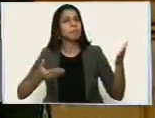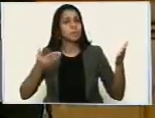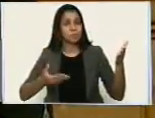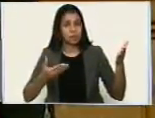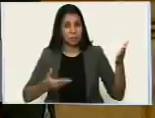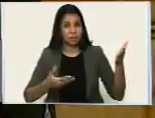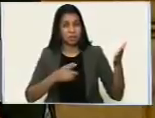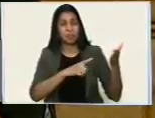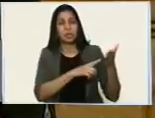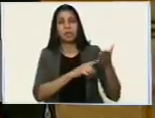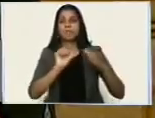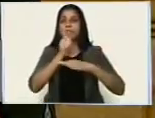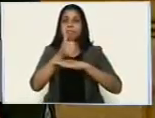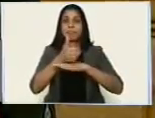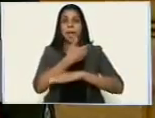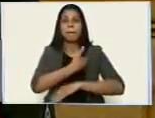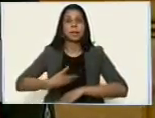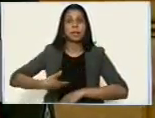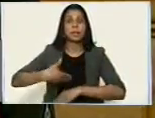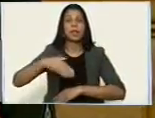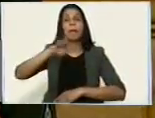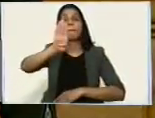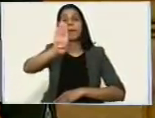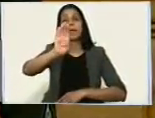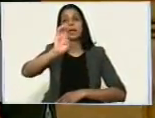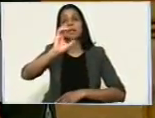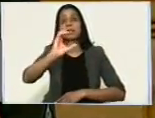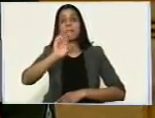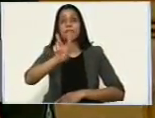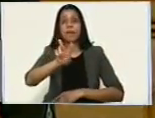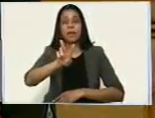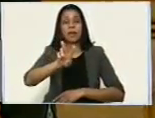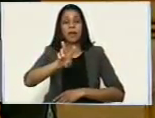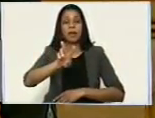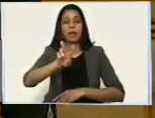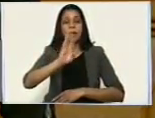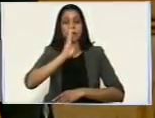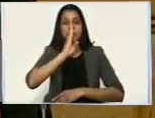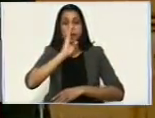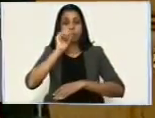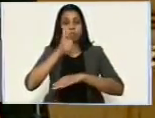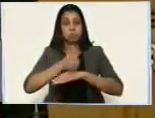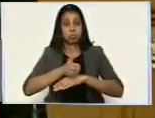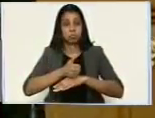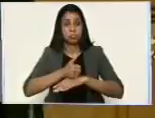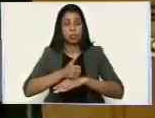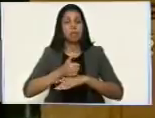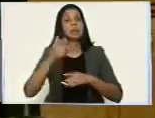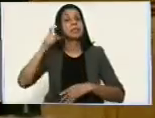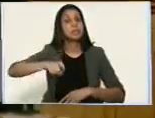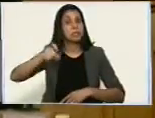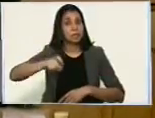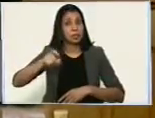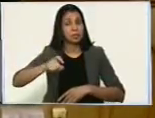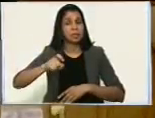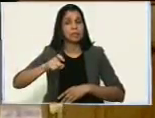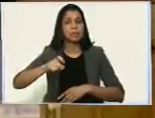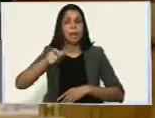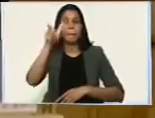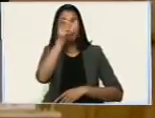La presidencia del Banco Central de Venezuela merita de hombres formalmente capacitados para ejercer la